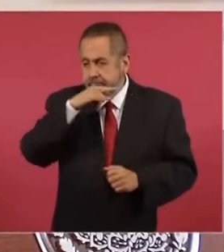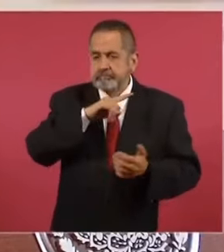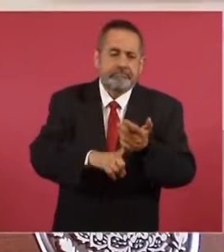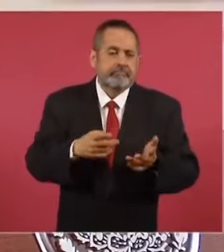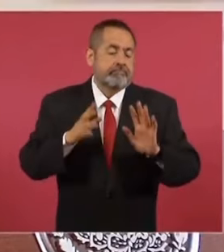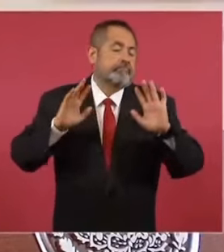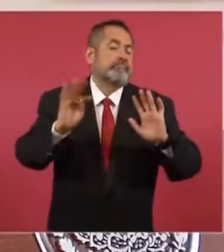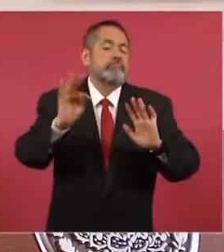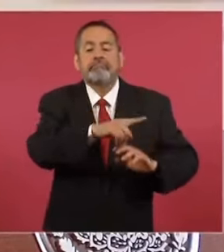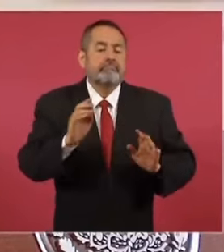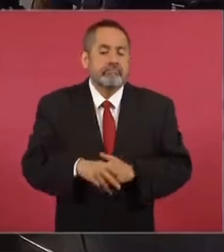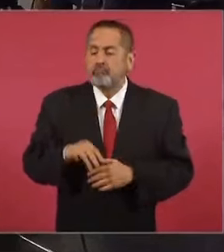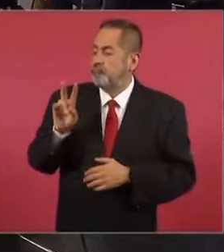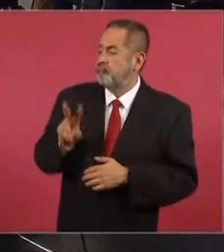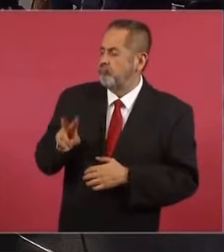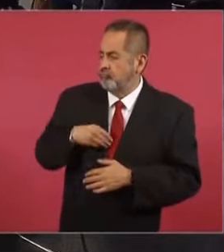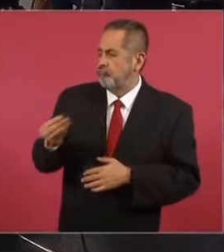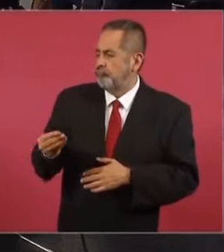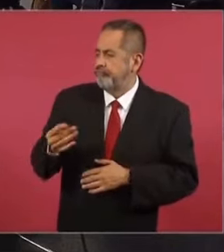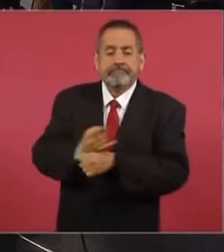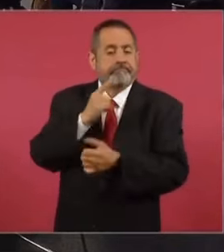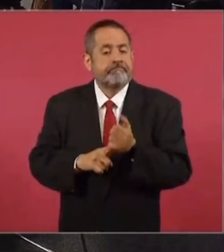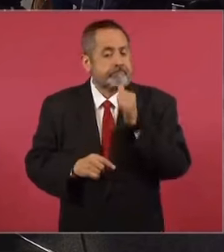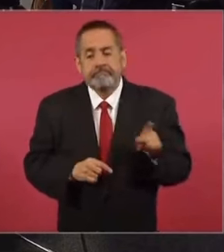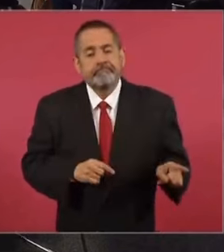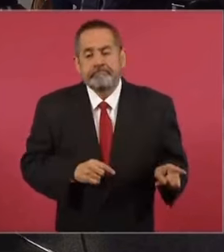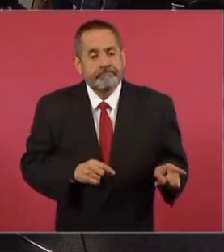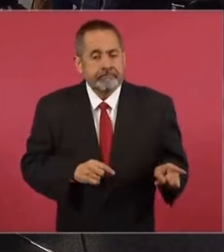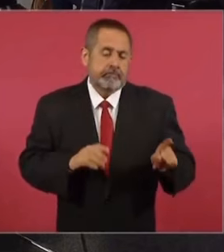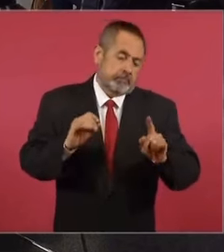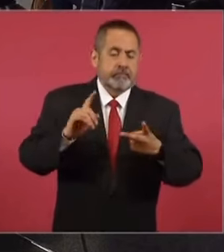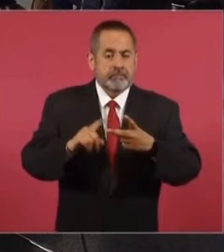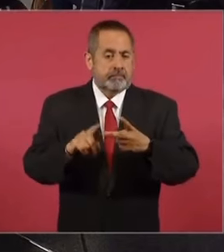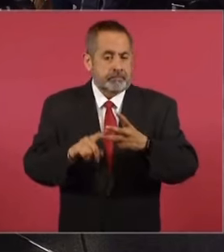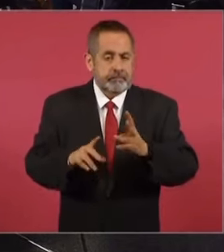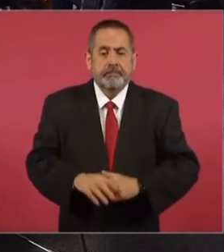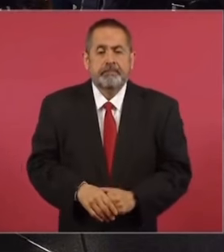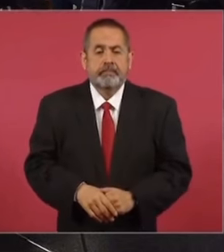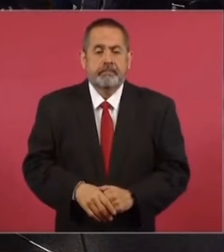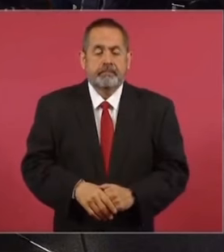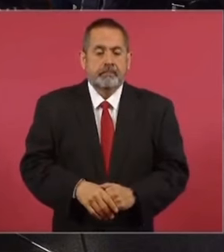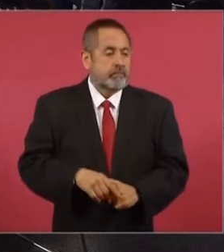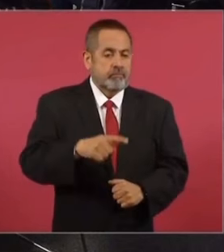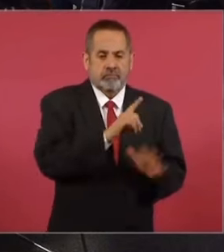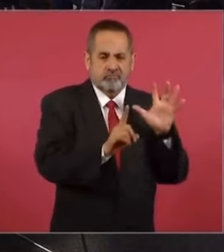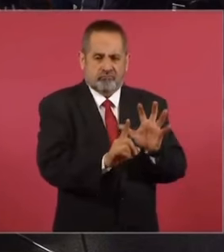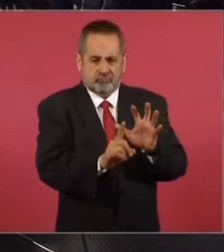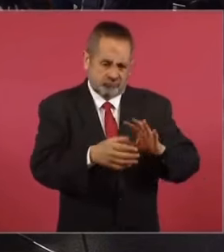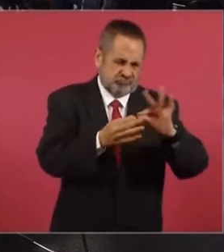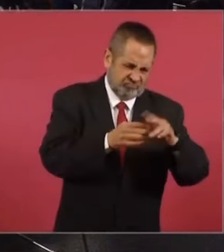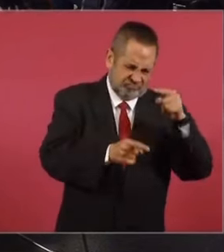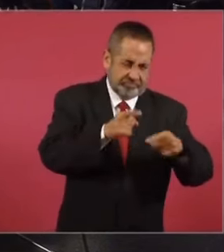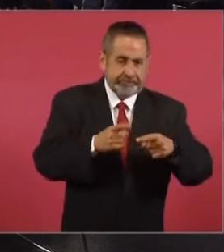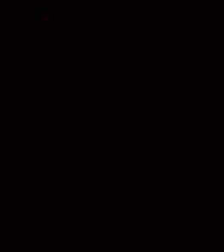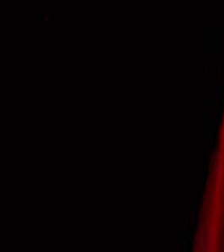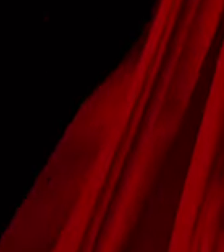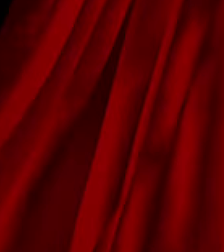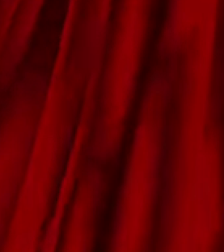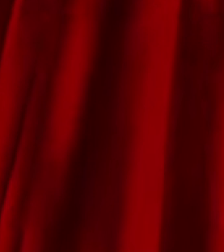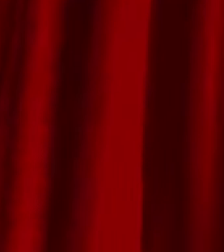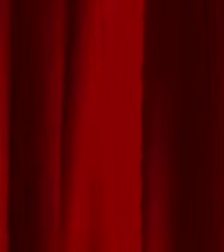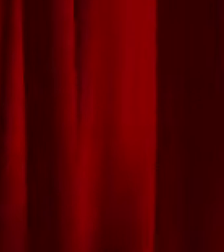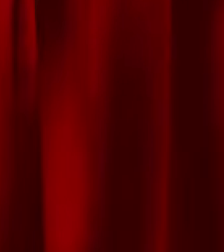hipocresía. O lo otro es que fue sometida a fuertes presiones.